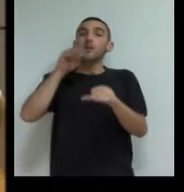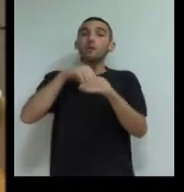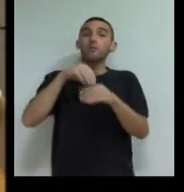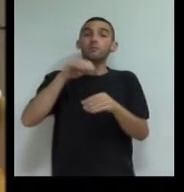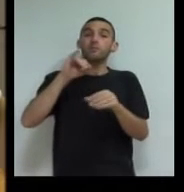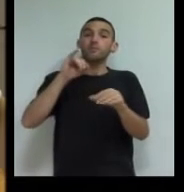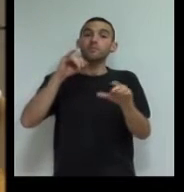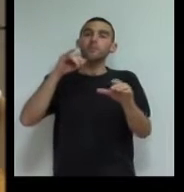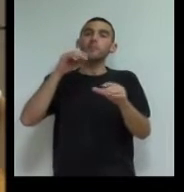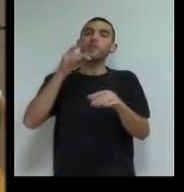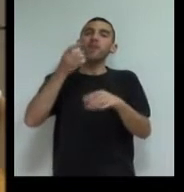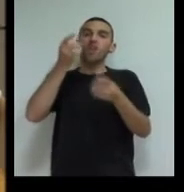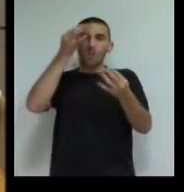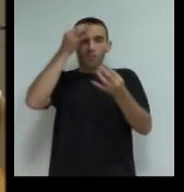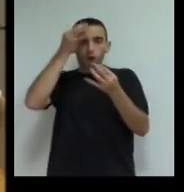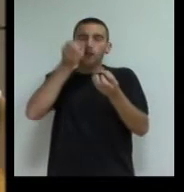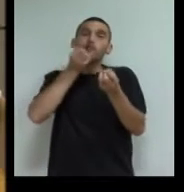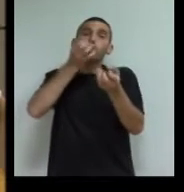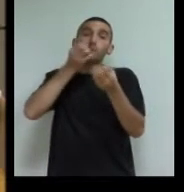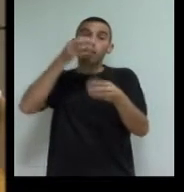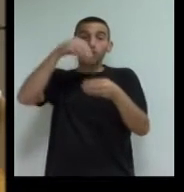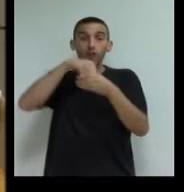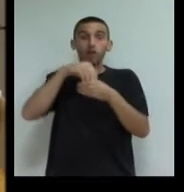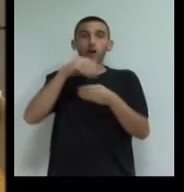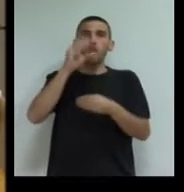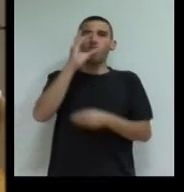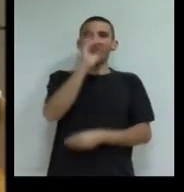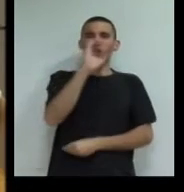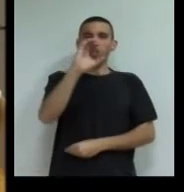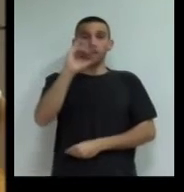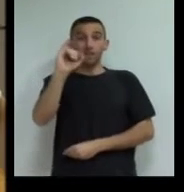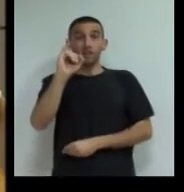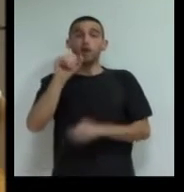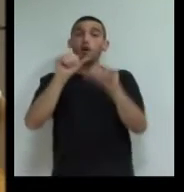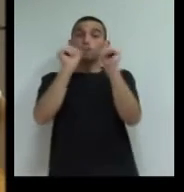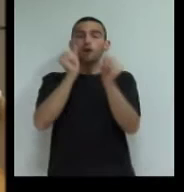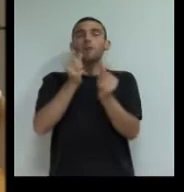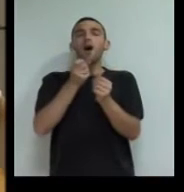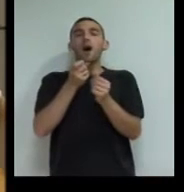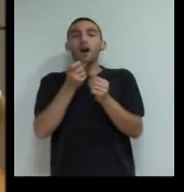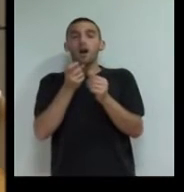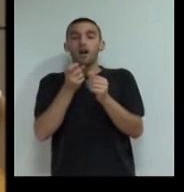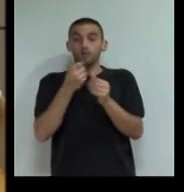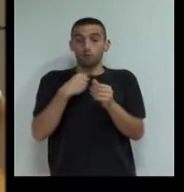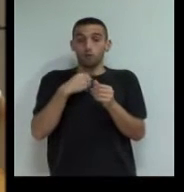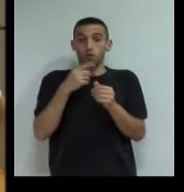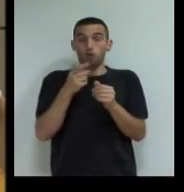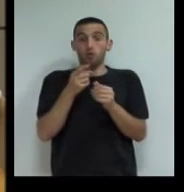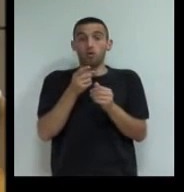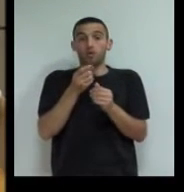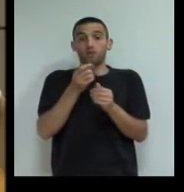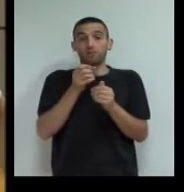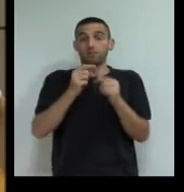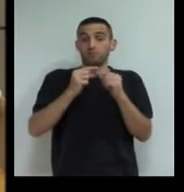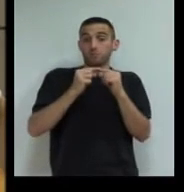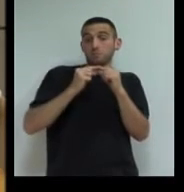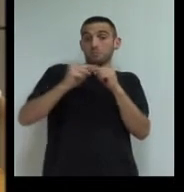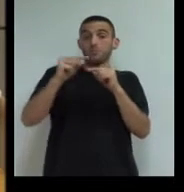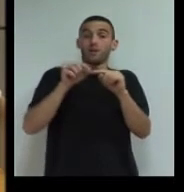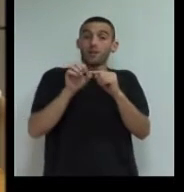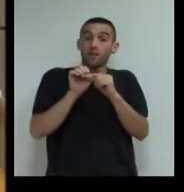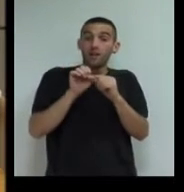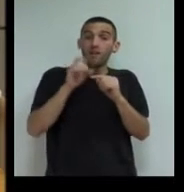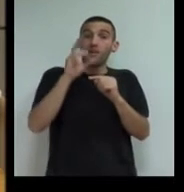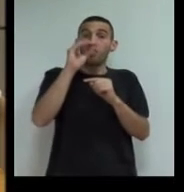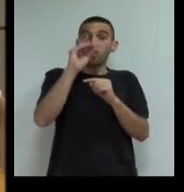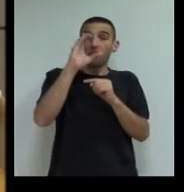metadatos dentro de la norma DCI como una forma de transmisión donde esté los subtítulos y donde esté la audiodescripción en el DCP,